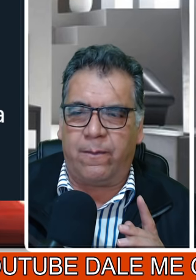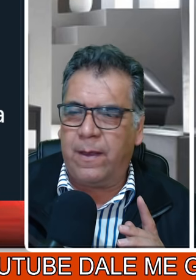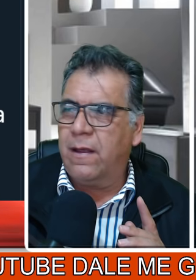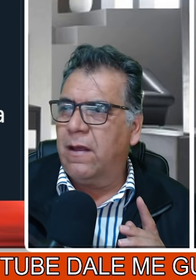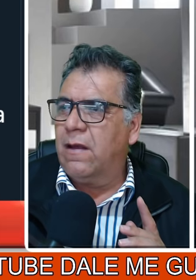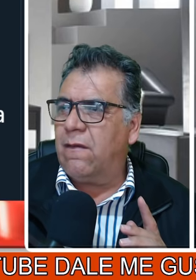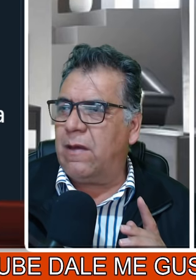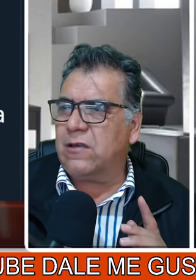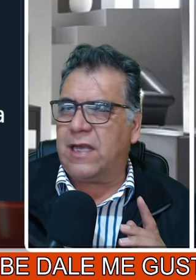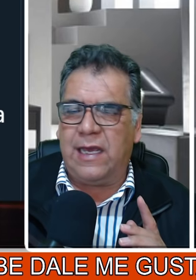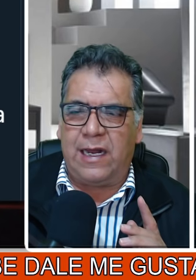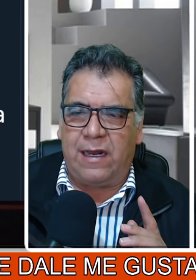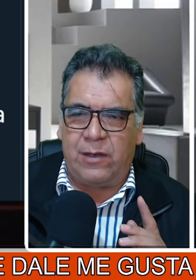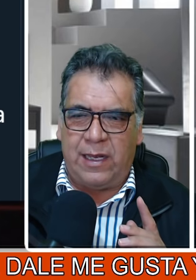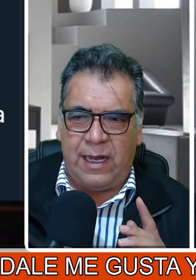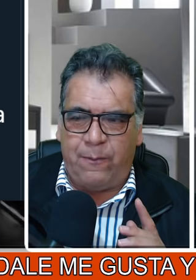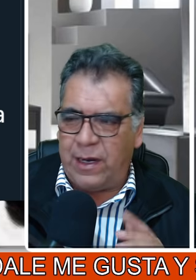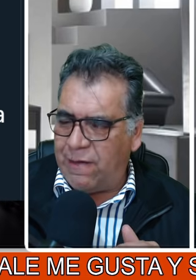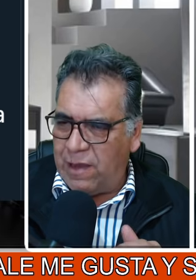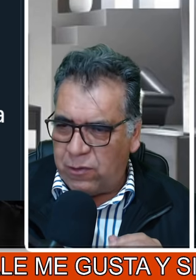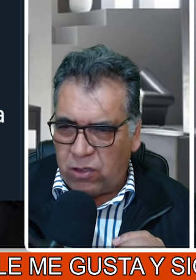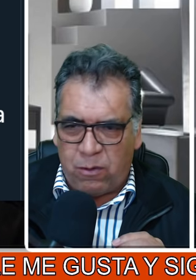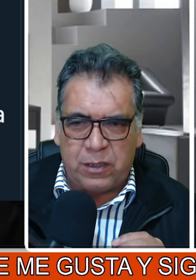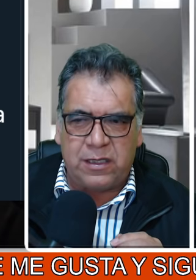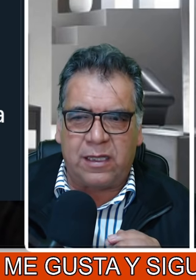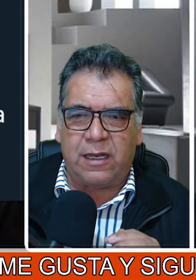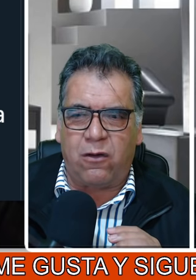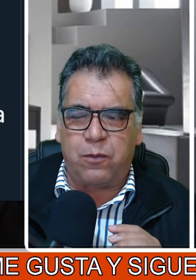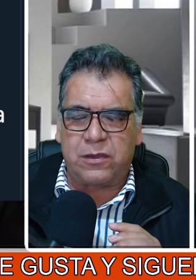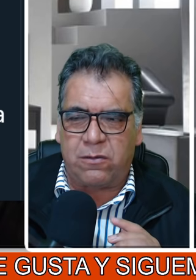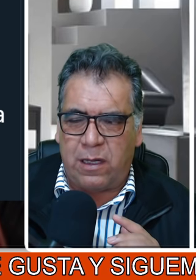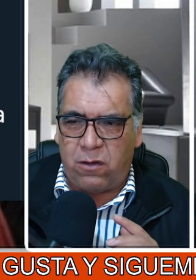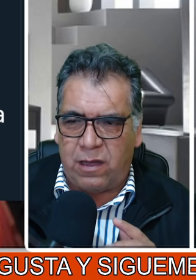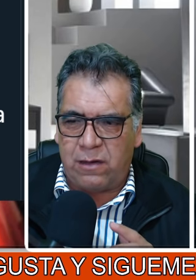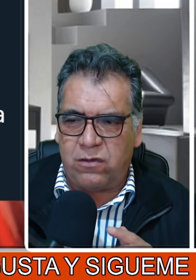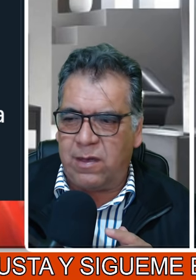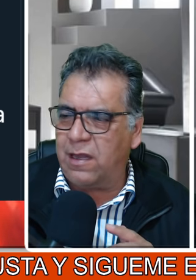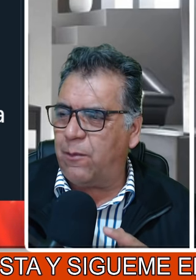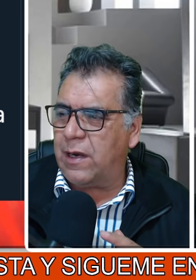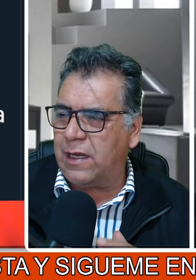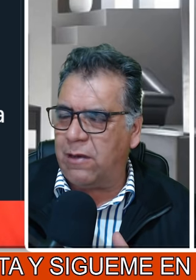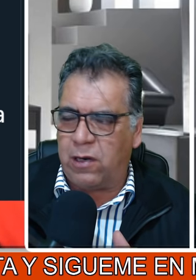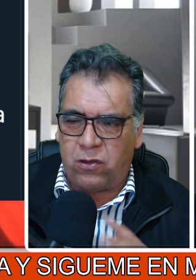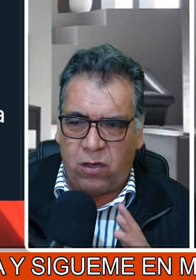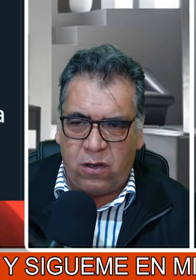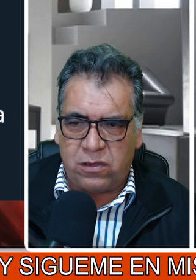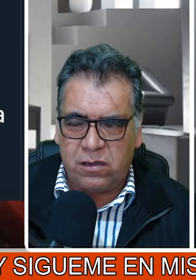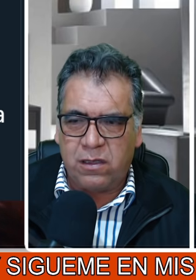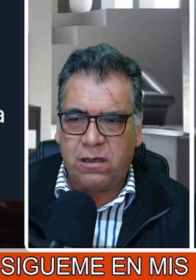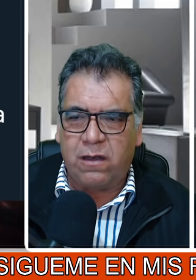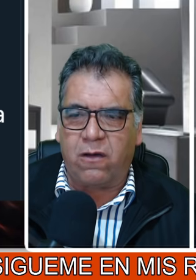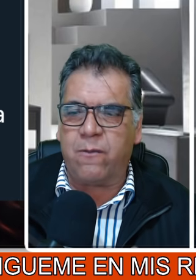Bronco. Vamos a ir a la mañanera para que veamos cómo el presidente López Obrador da luz verde para que